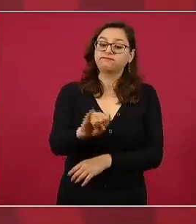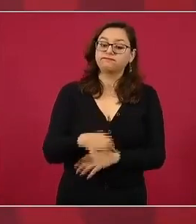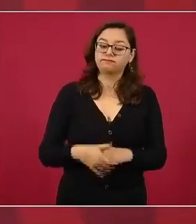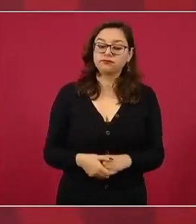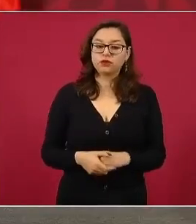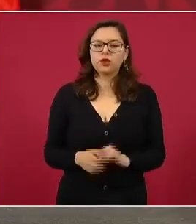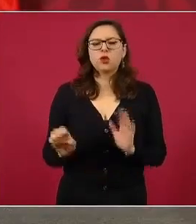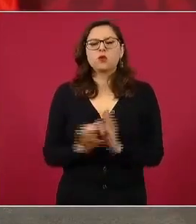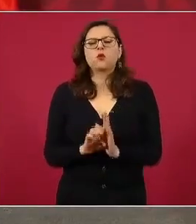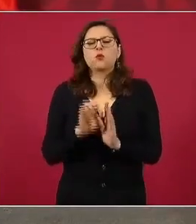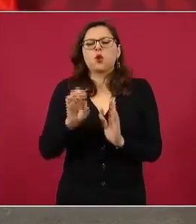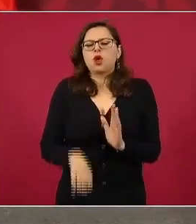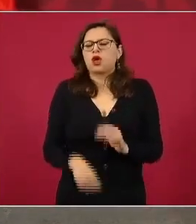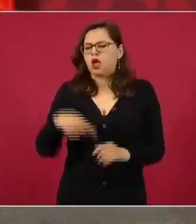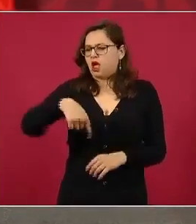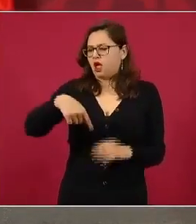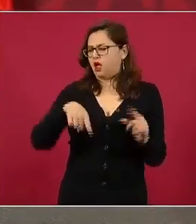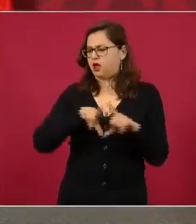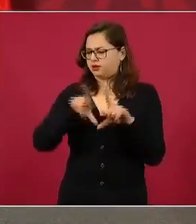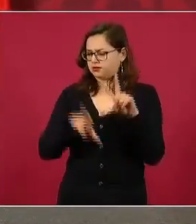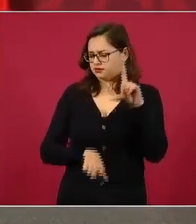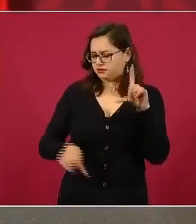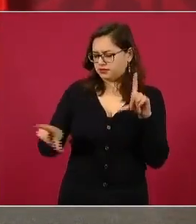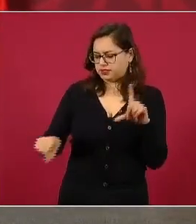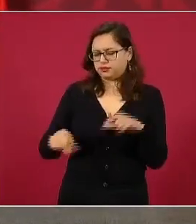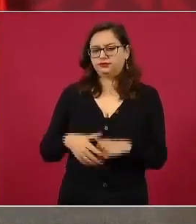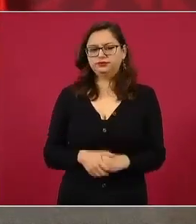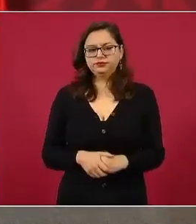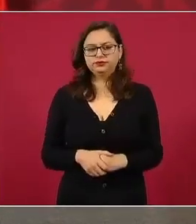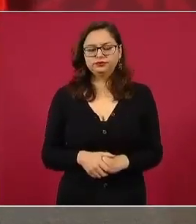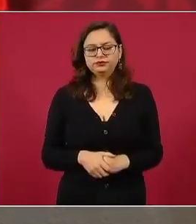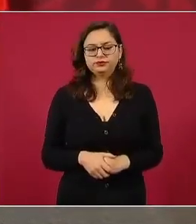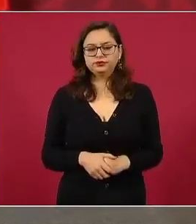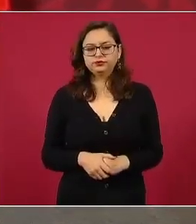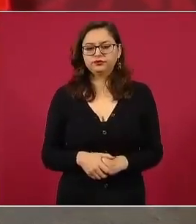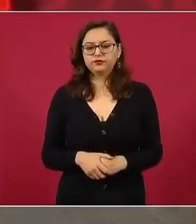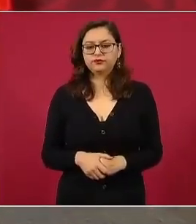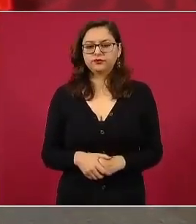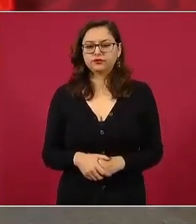si no preparan